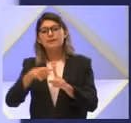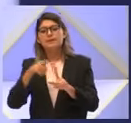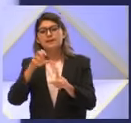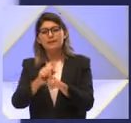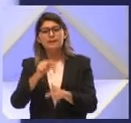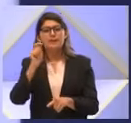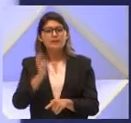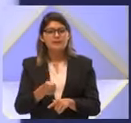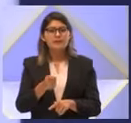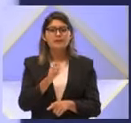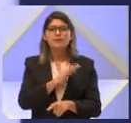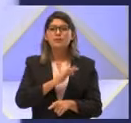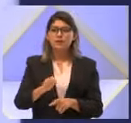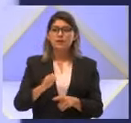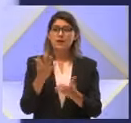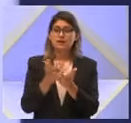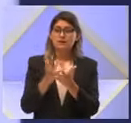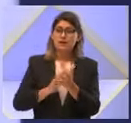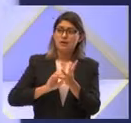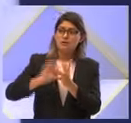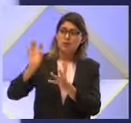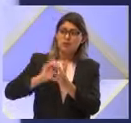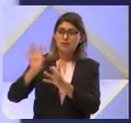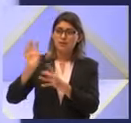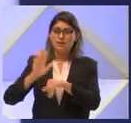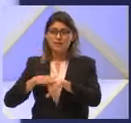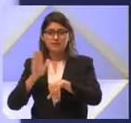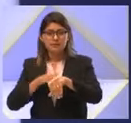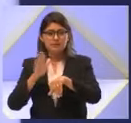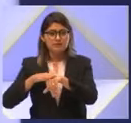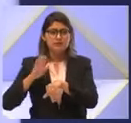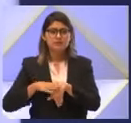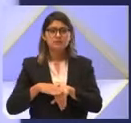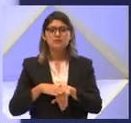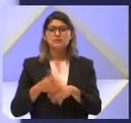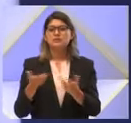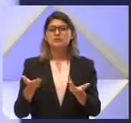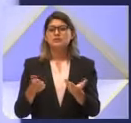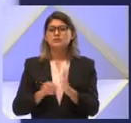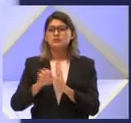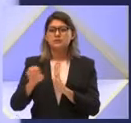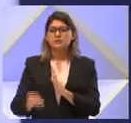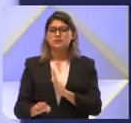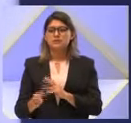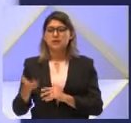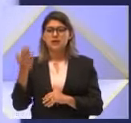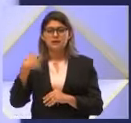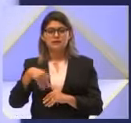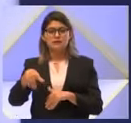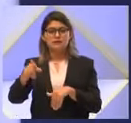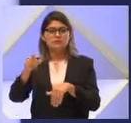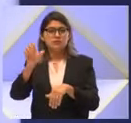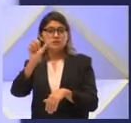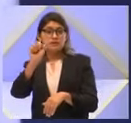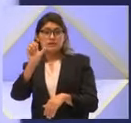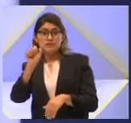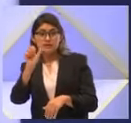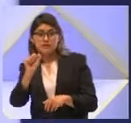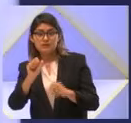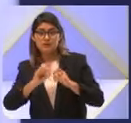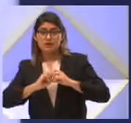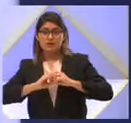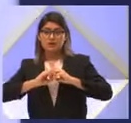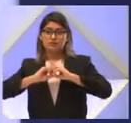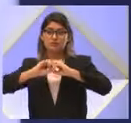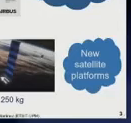poder hacer lanzamientos múltiples de manera que estamos hablando de hacer un lanzamiento de 60 satélites para dar un servicio de